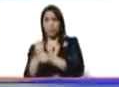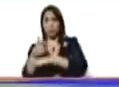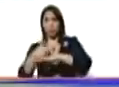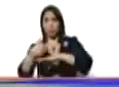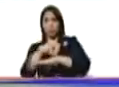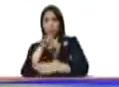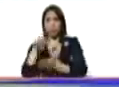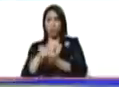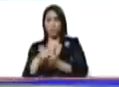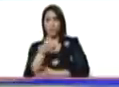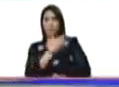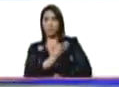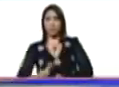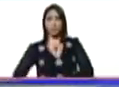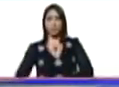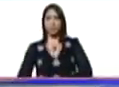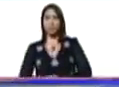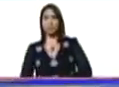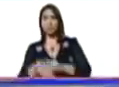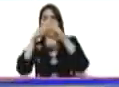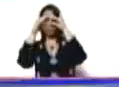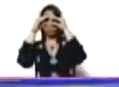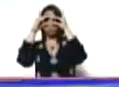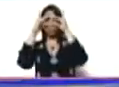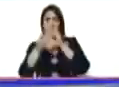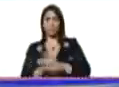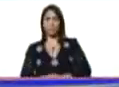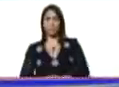con la vicepresidenta Delcy Rodríguez.